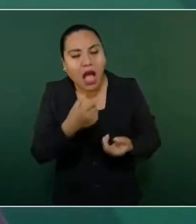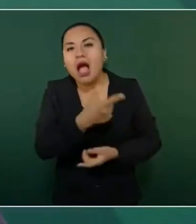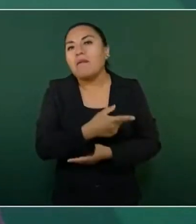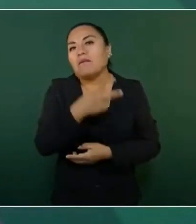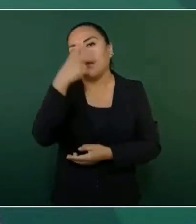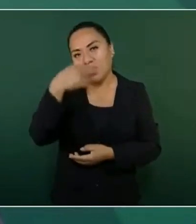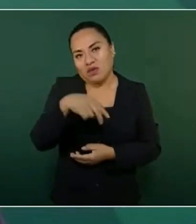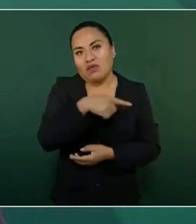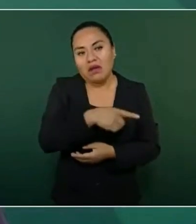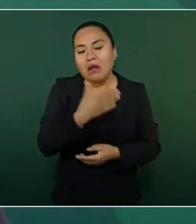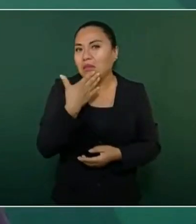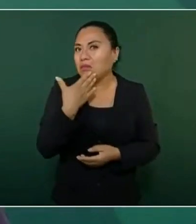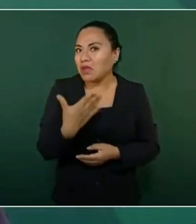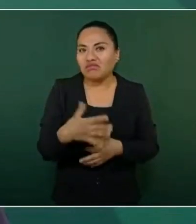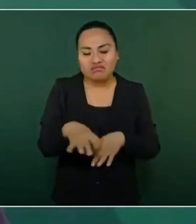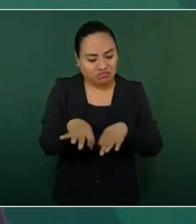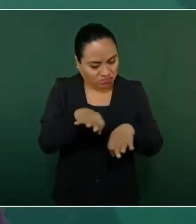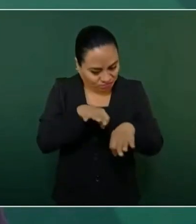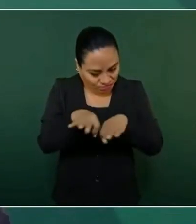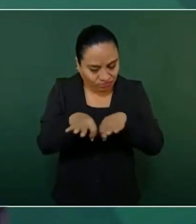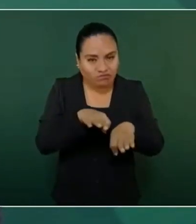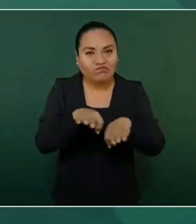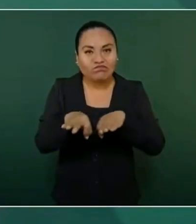trabajar y